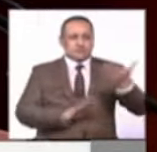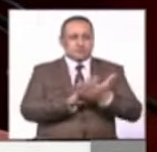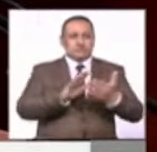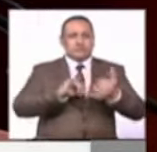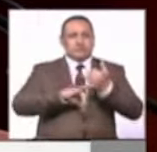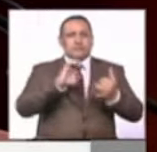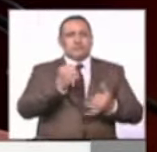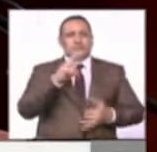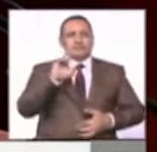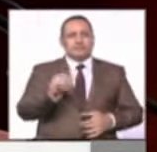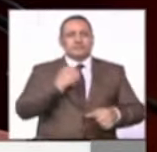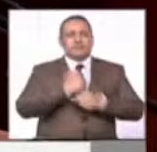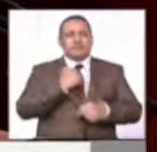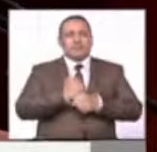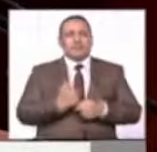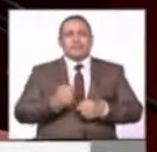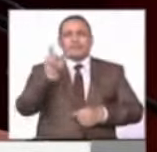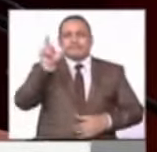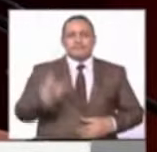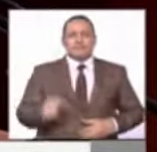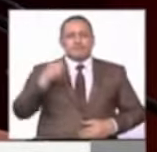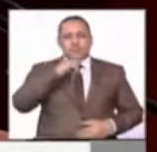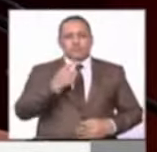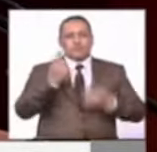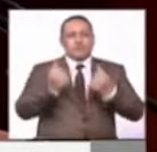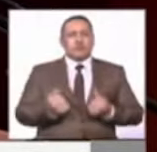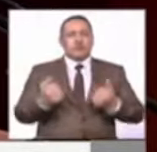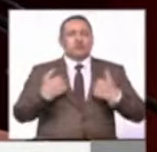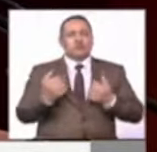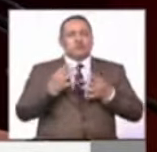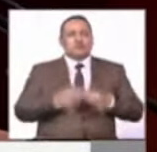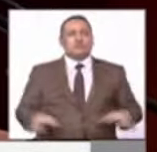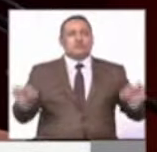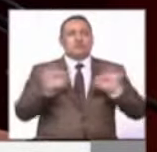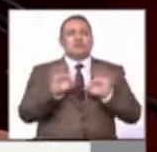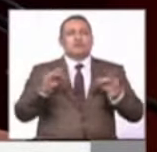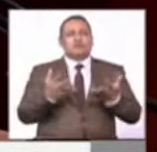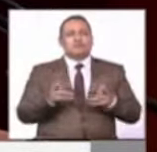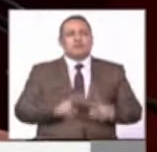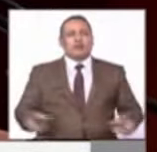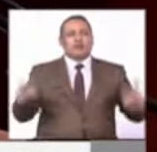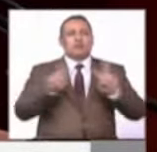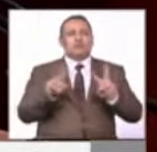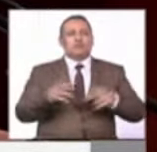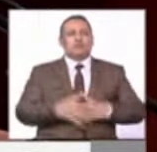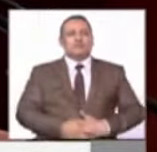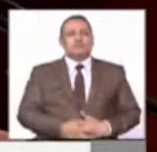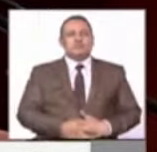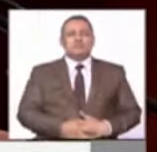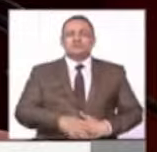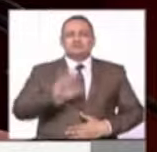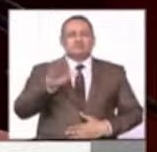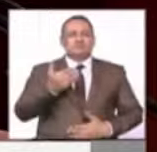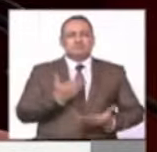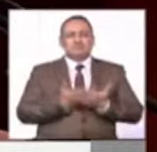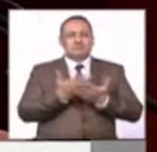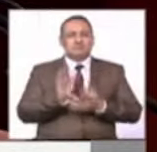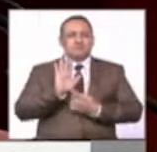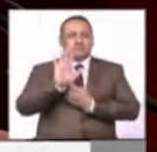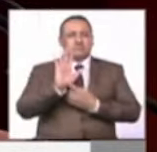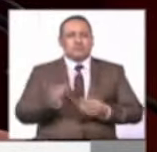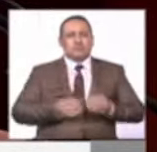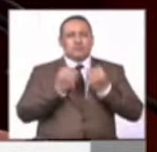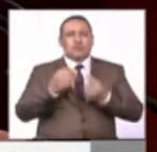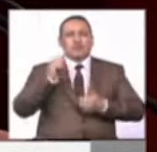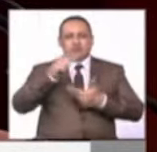servir fue elaborado por un economista no tiene mayor relevancia no tiene mayor valor vamos a demostrar Por qué